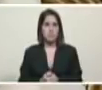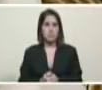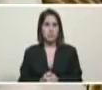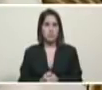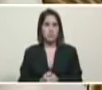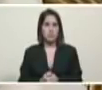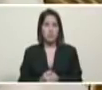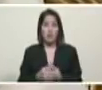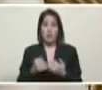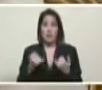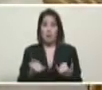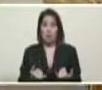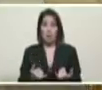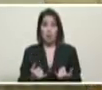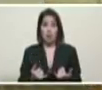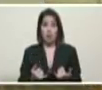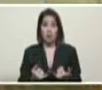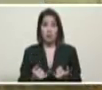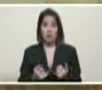Este es un evento